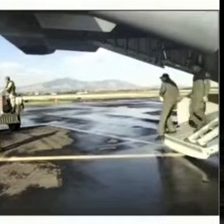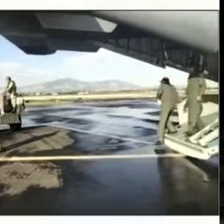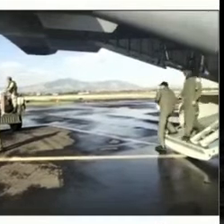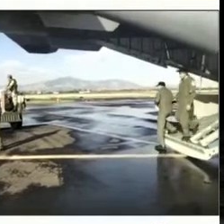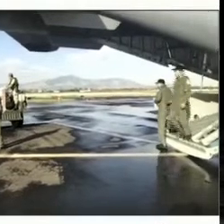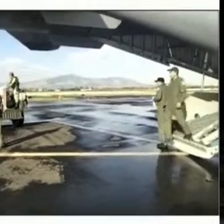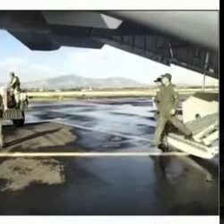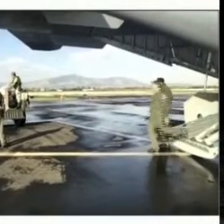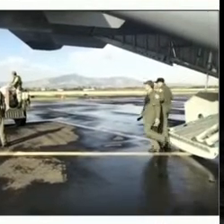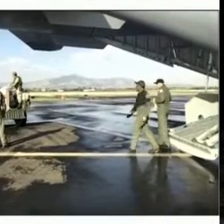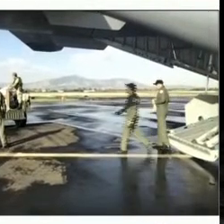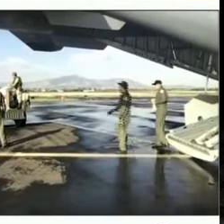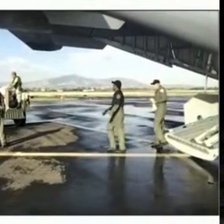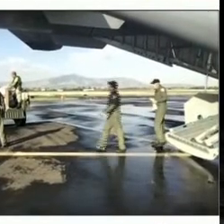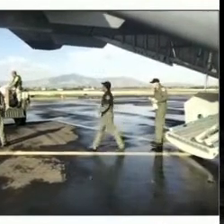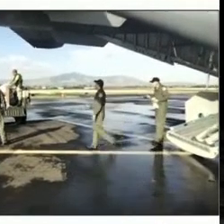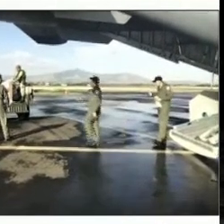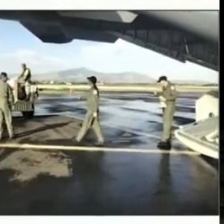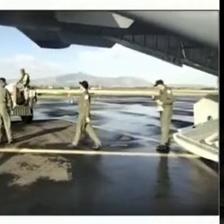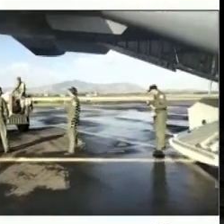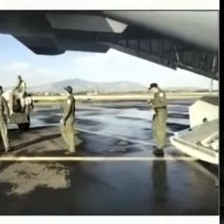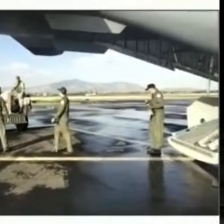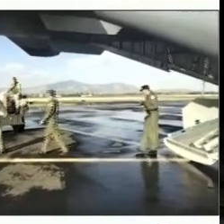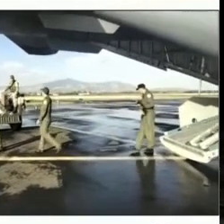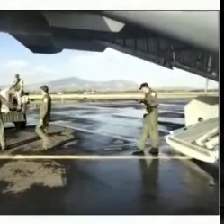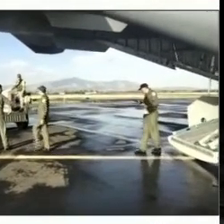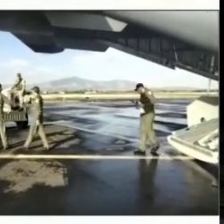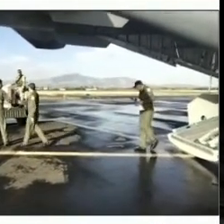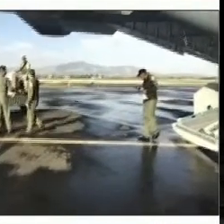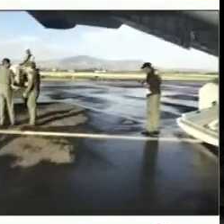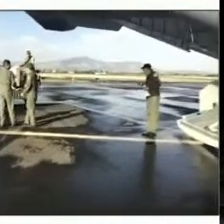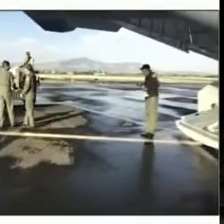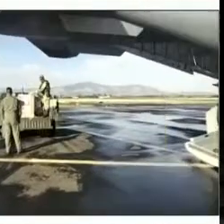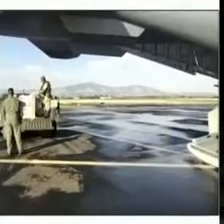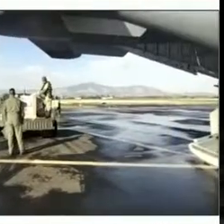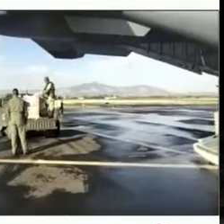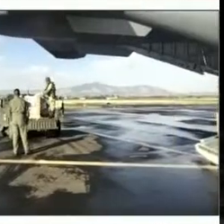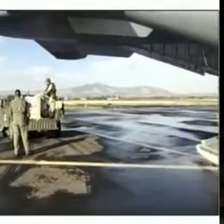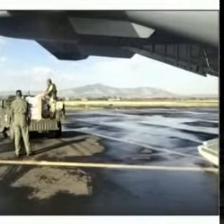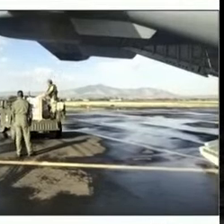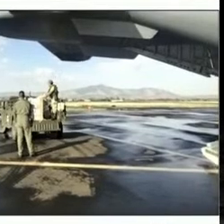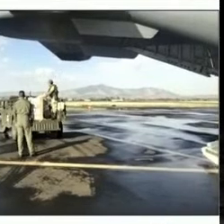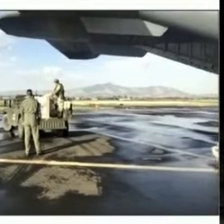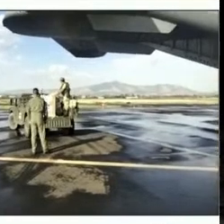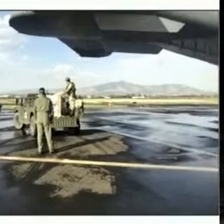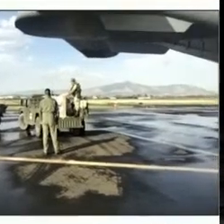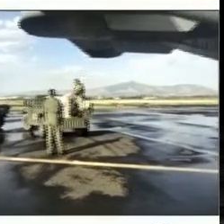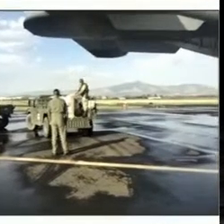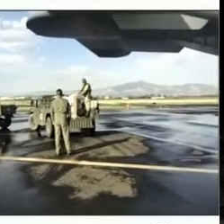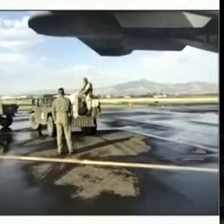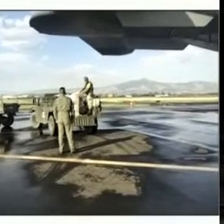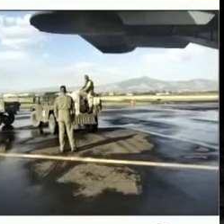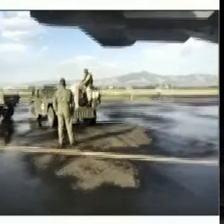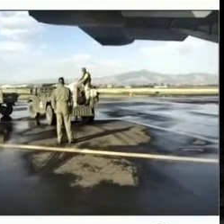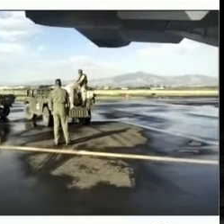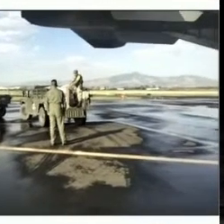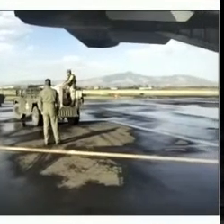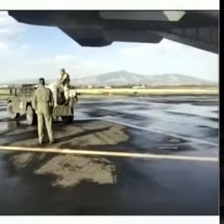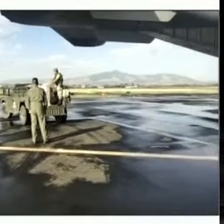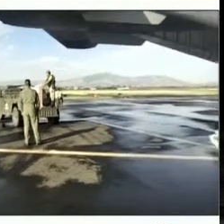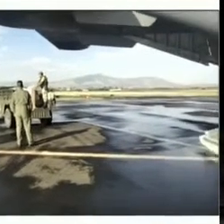ayer el presidente la república sumaron su esfuerzo personal de empresas del